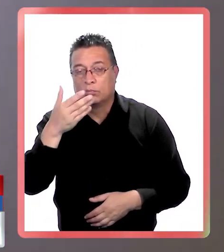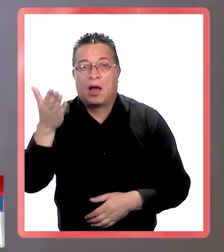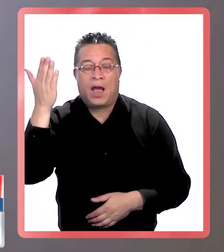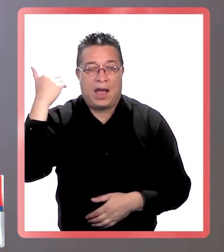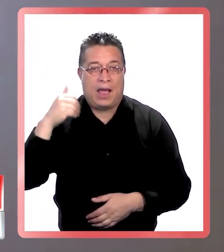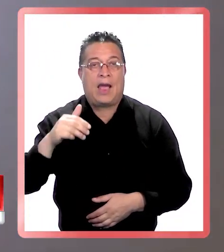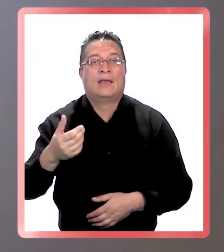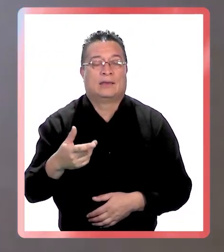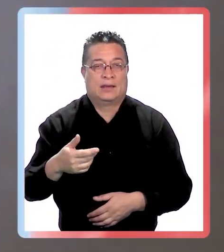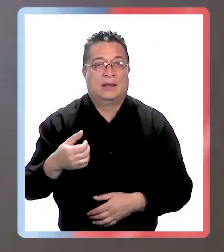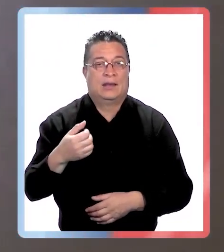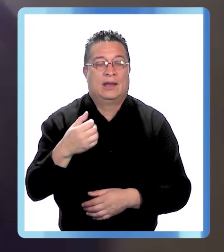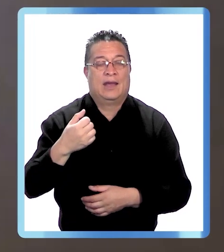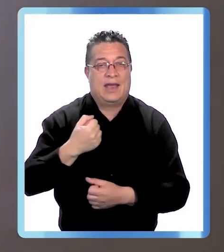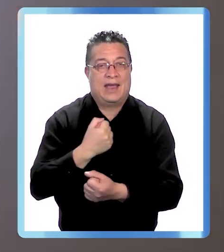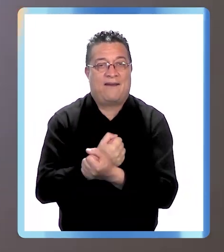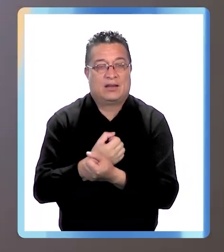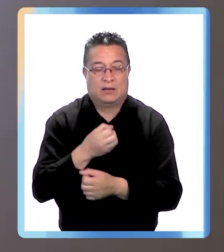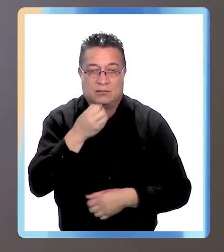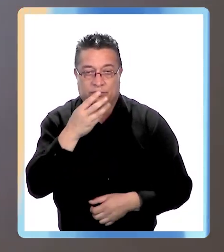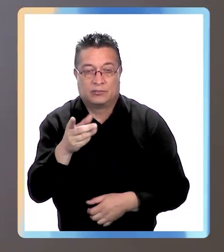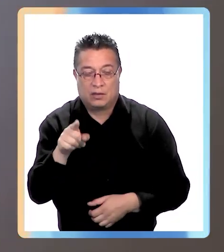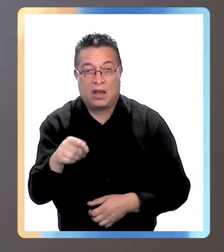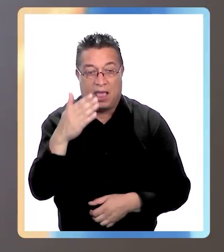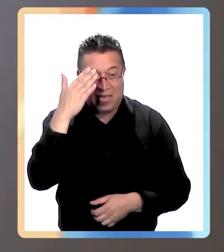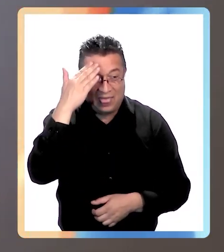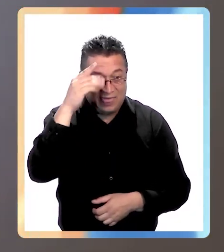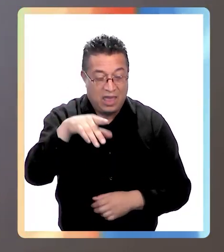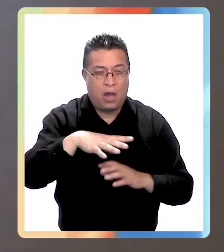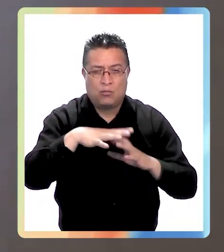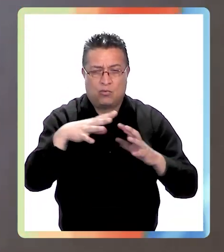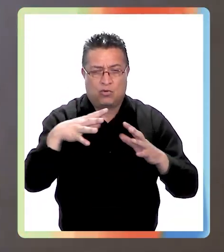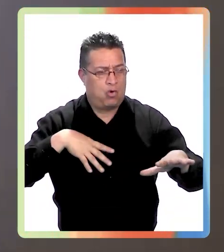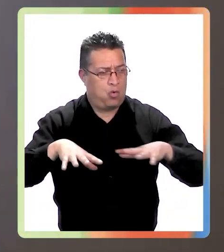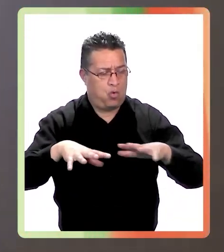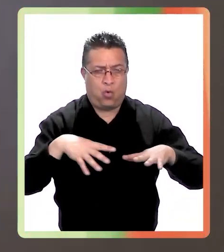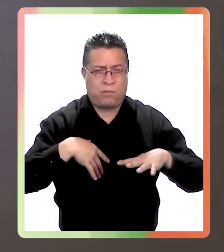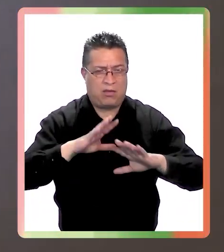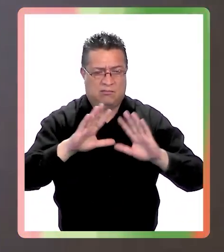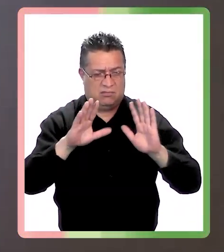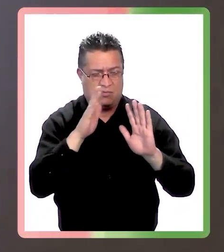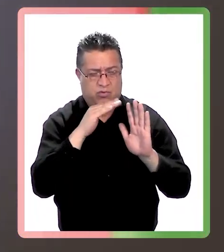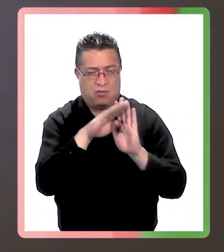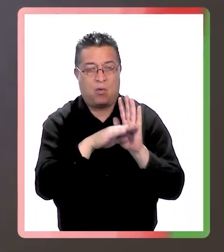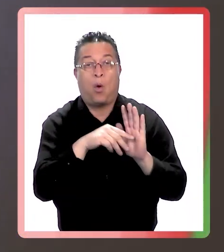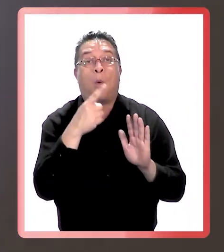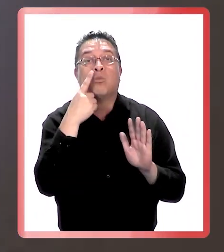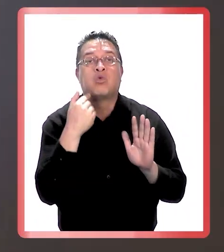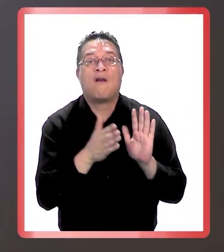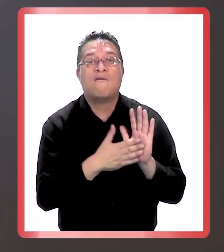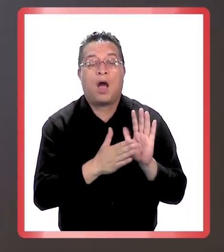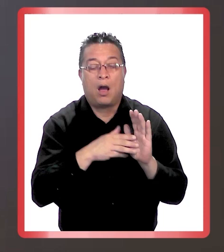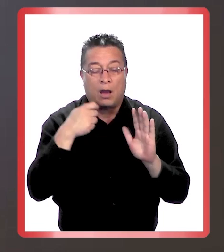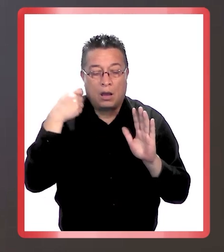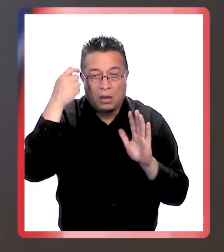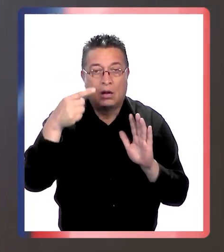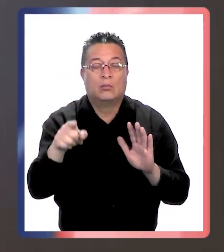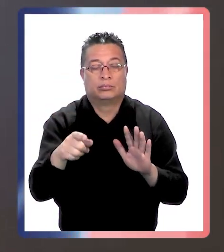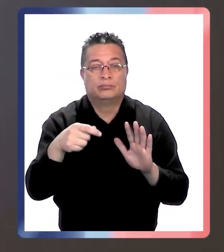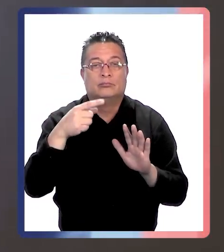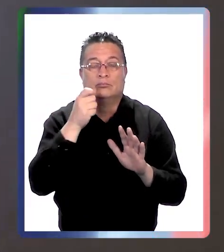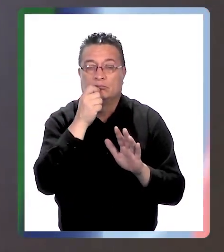la Policía Civil, justificando que esa jornada estaba lleno de actividades, a pesar de la evidencia sustancial de